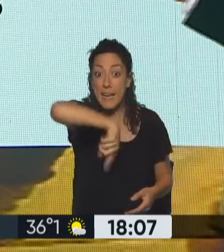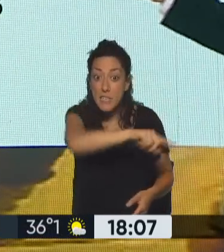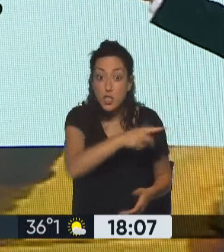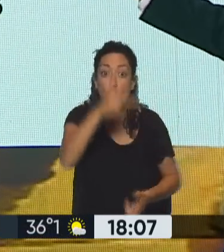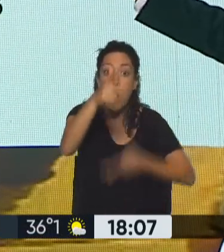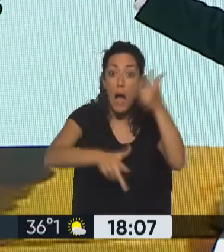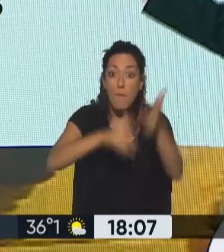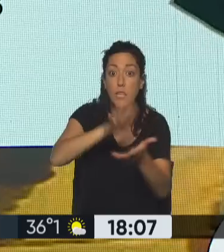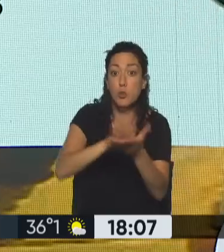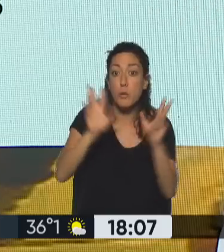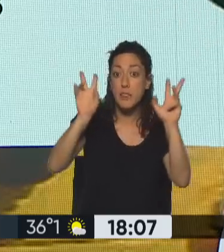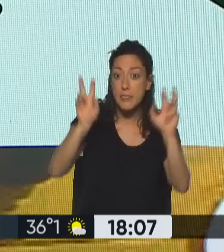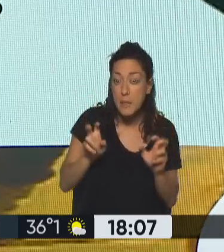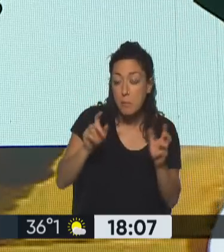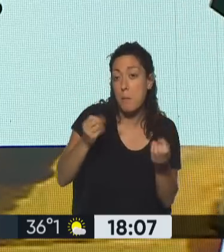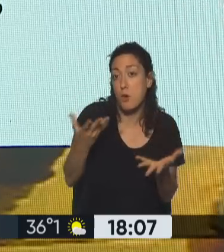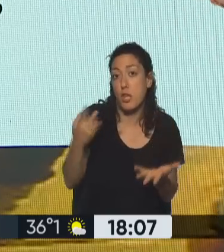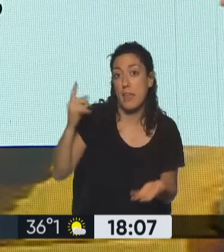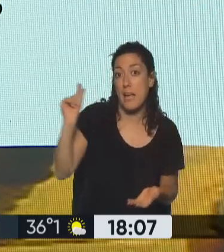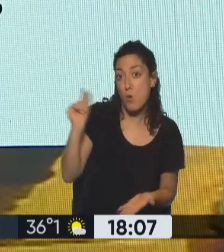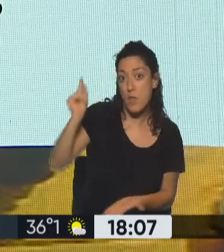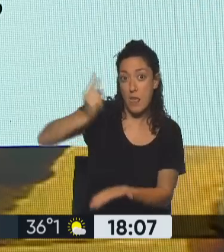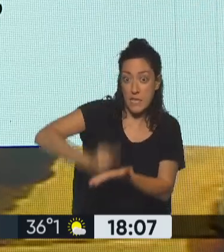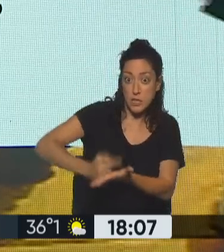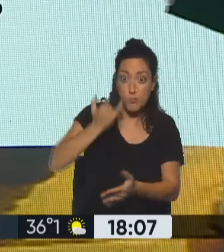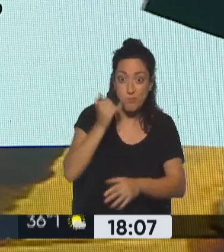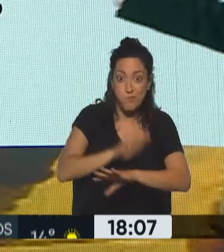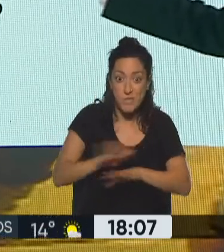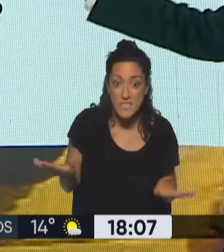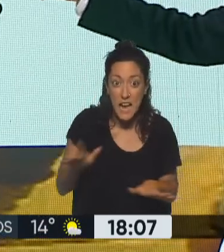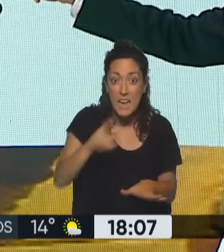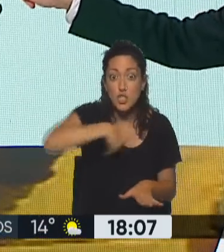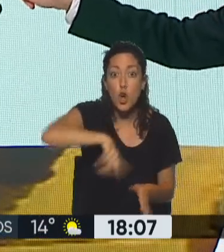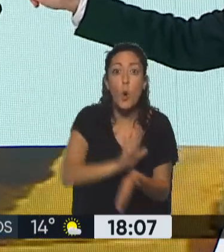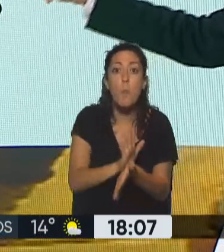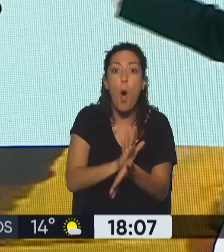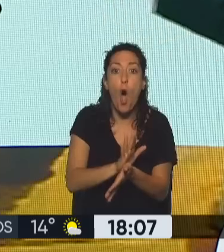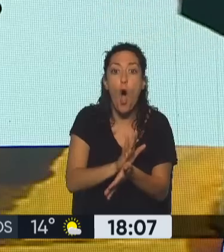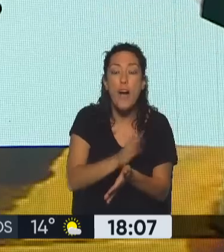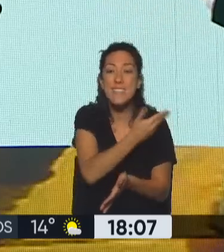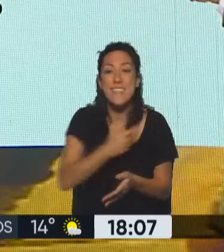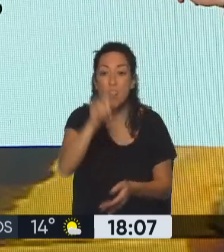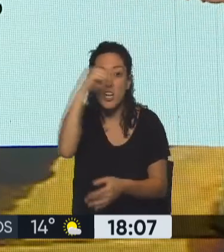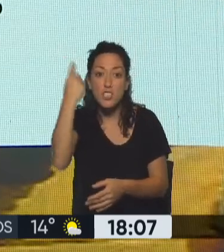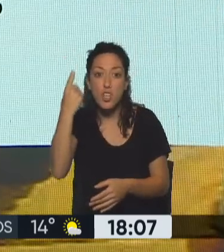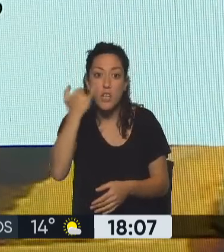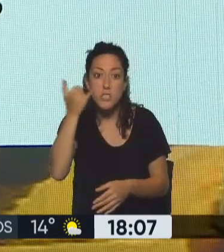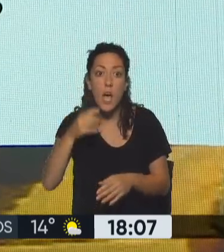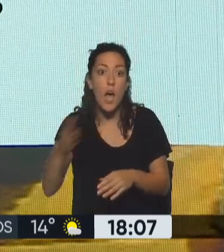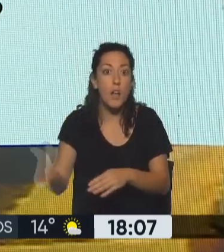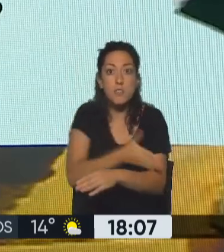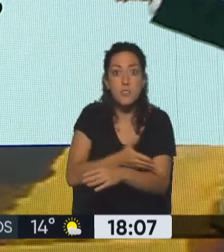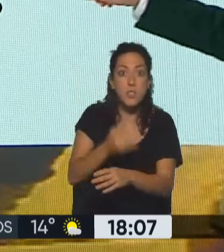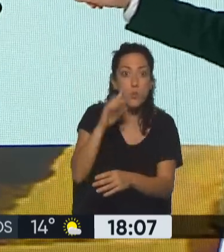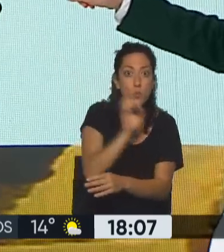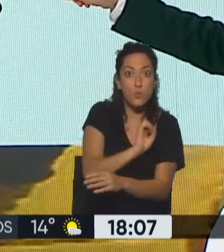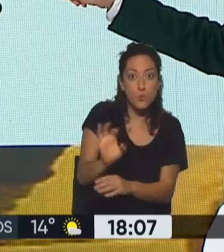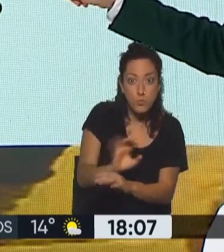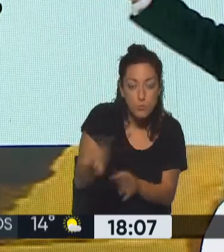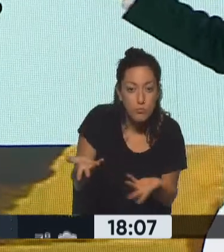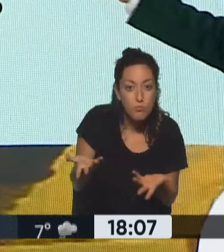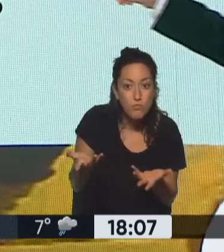de fondo, al dictar la medida cautelar, han prejuzgado contra el Estado Nacional, entonces perjudicando sus